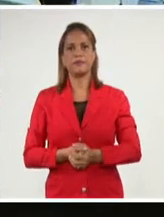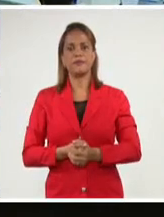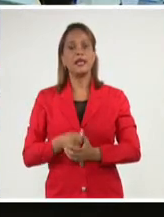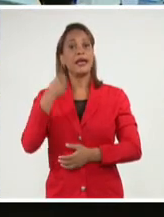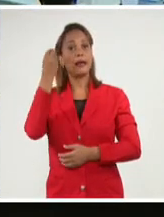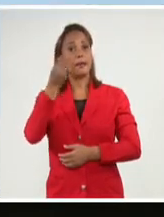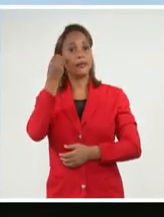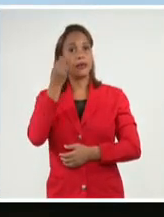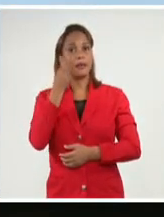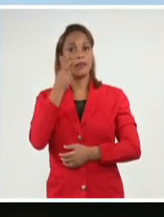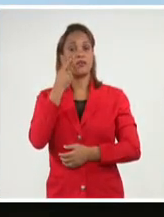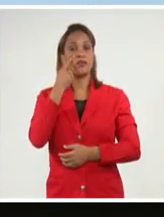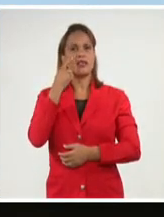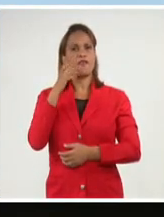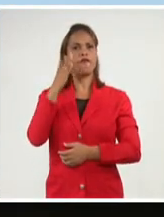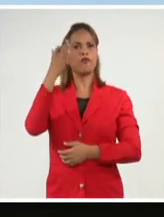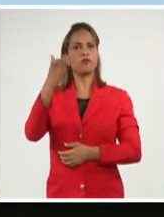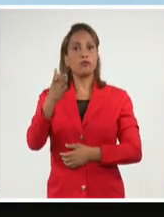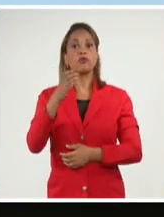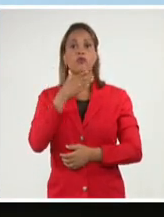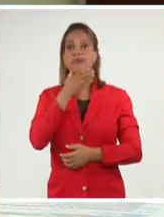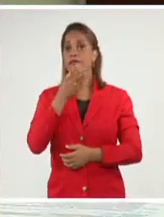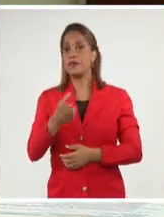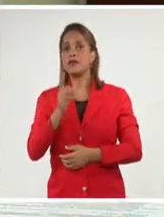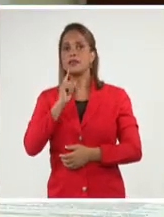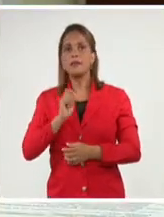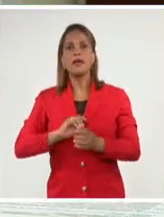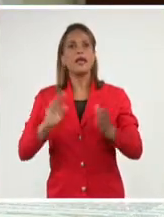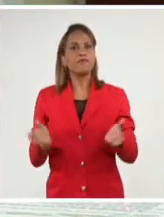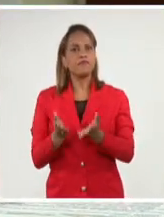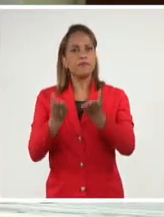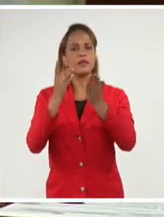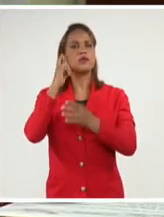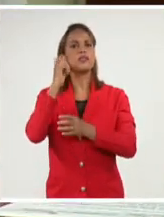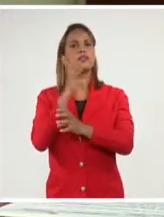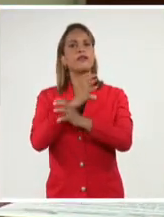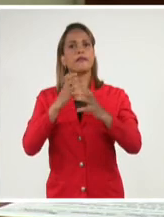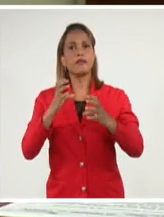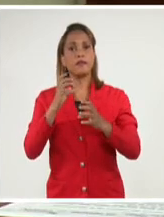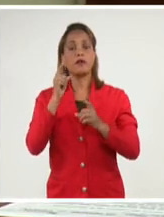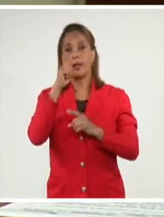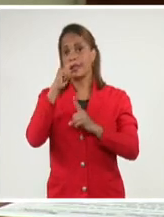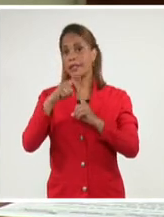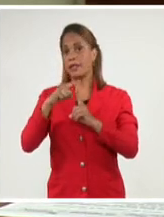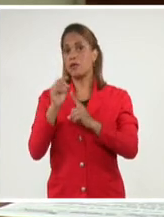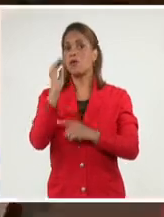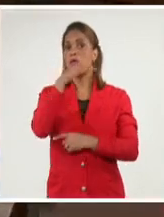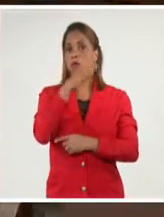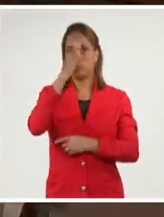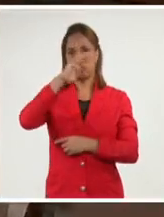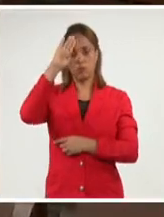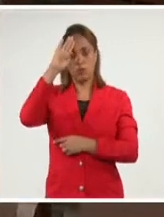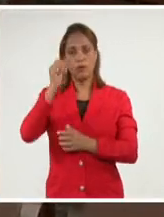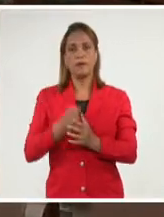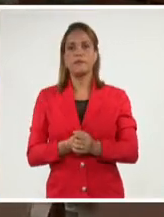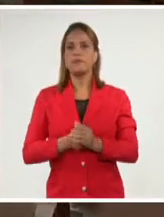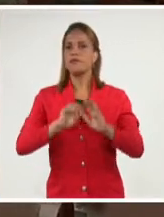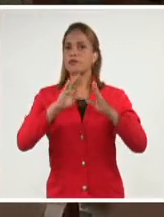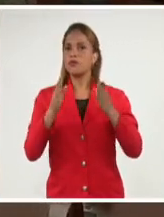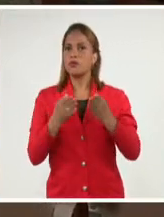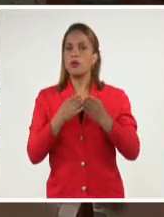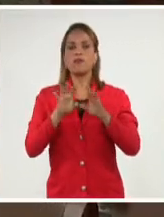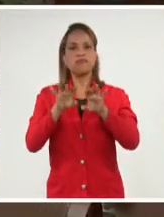pensamiento visionario de Fidel en el desarrollo científico y biotecnológico cubano, la soberanía tecnológica que